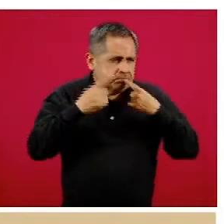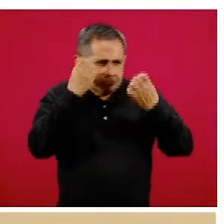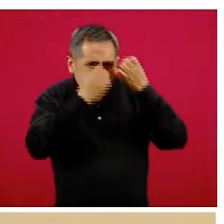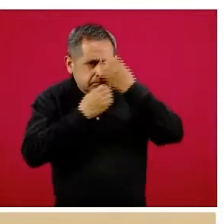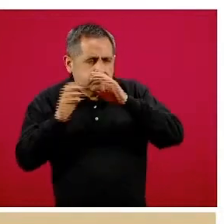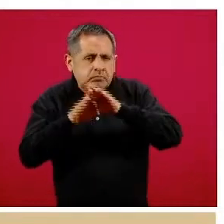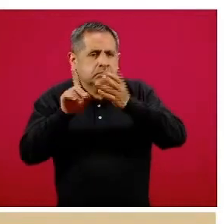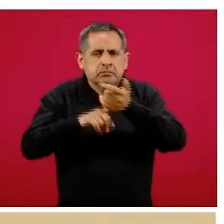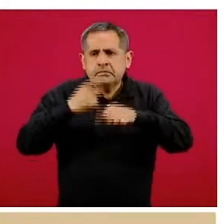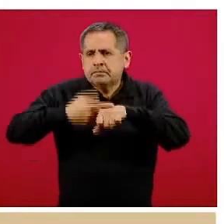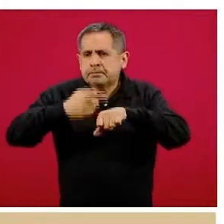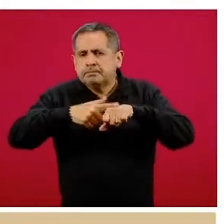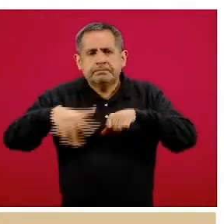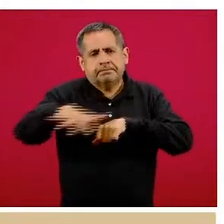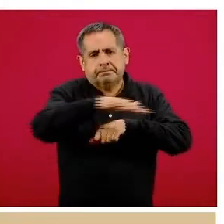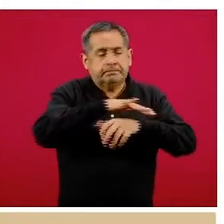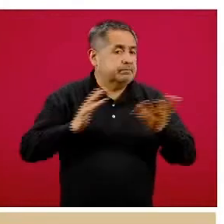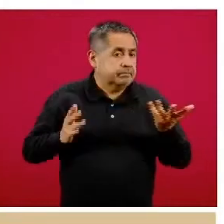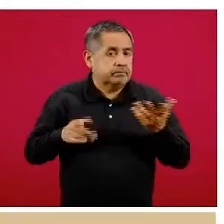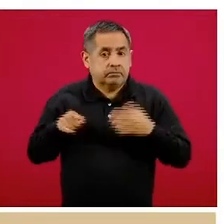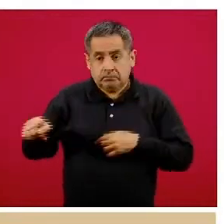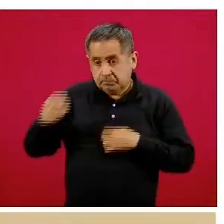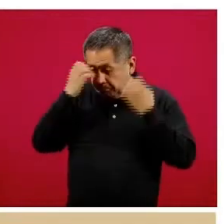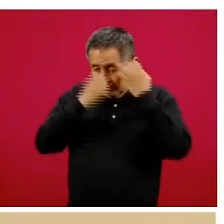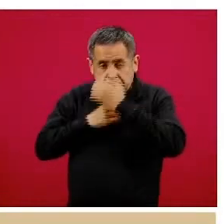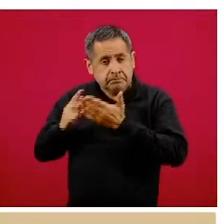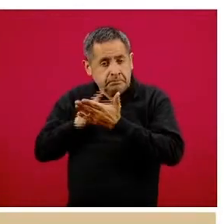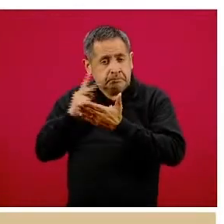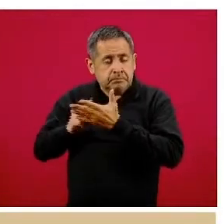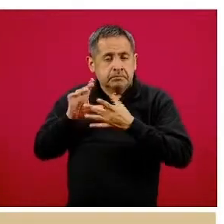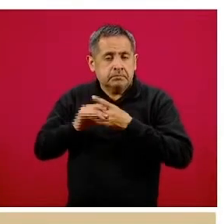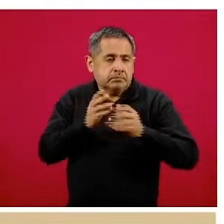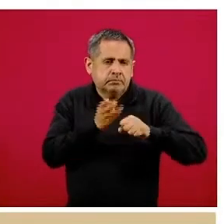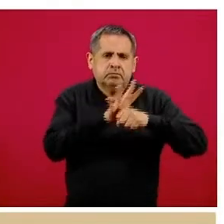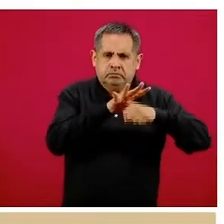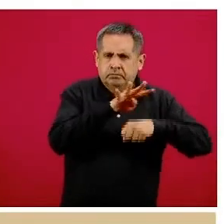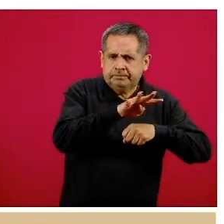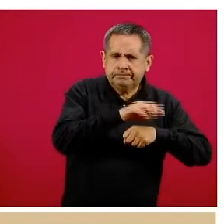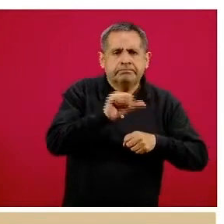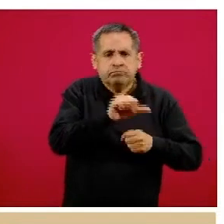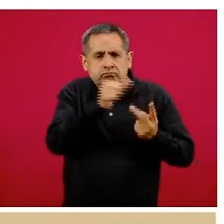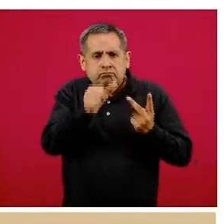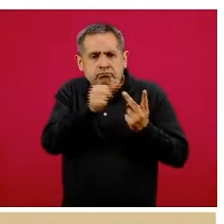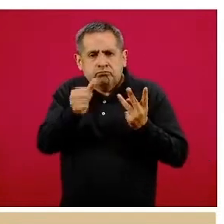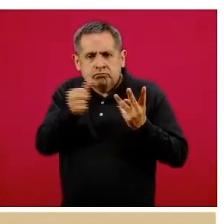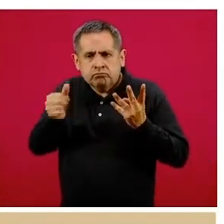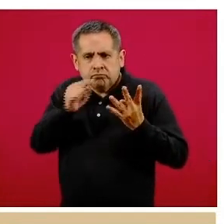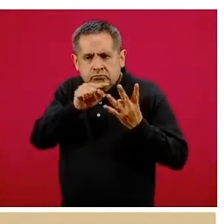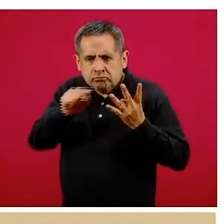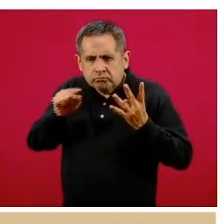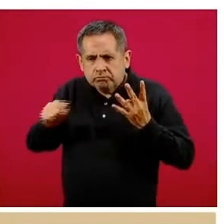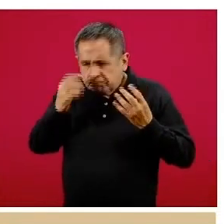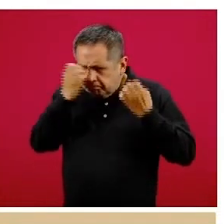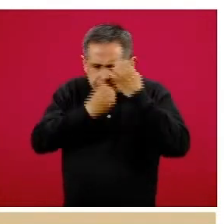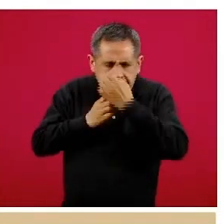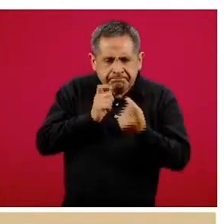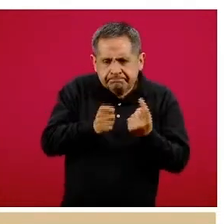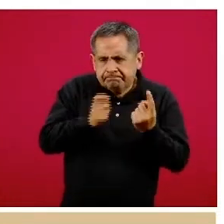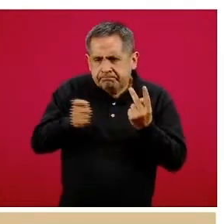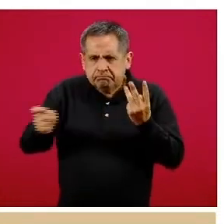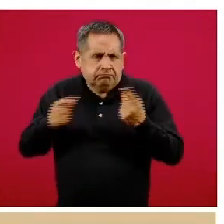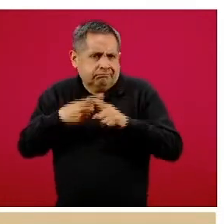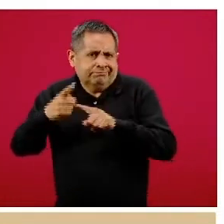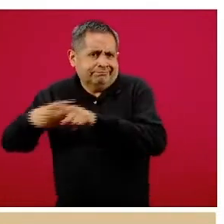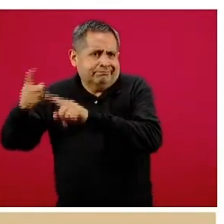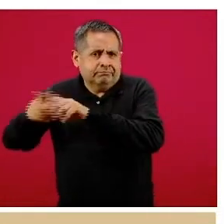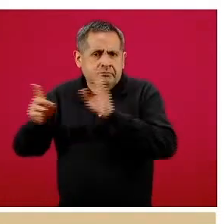población. Como les comento, no nada más estamos revisando continuamente COVID-19, sino también estamos realizando monitoreo de otros padecimientos